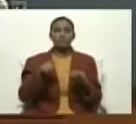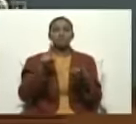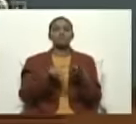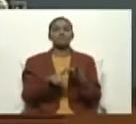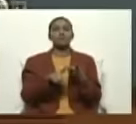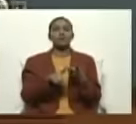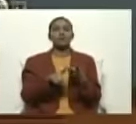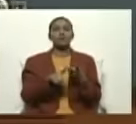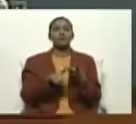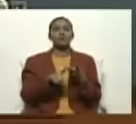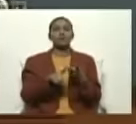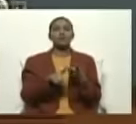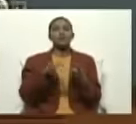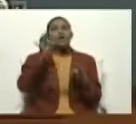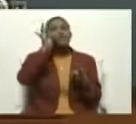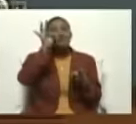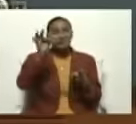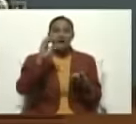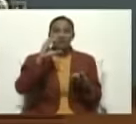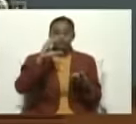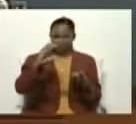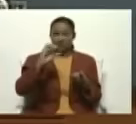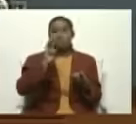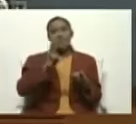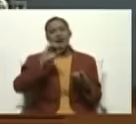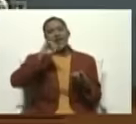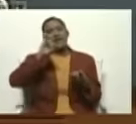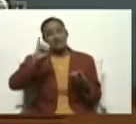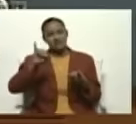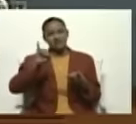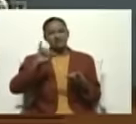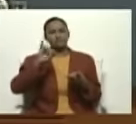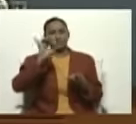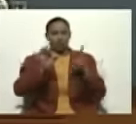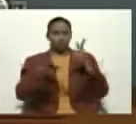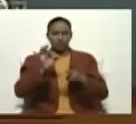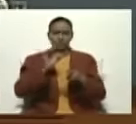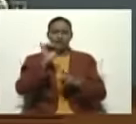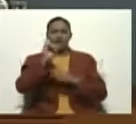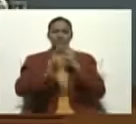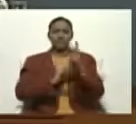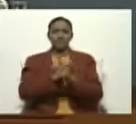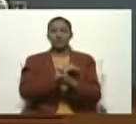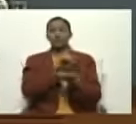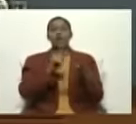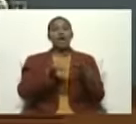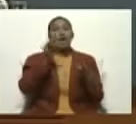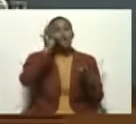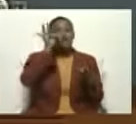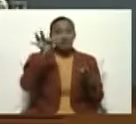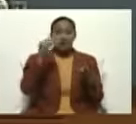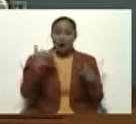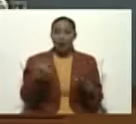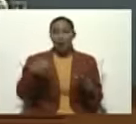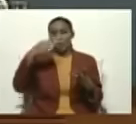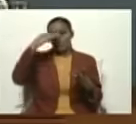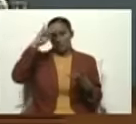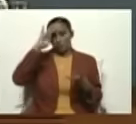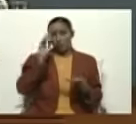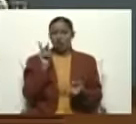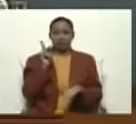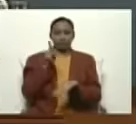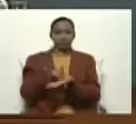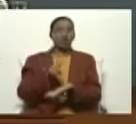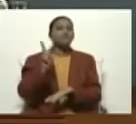Corte Penal Internacional, Karim Khan, y ahora la visita de la fiscal general de Cuba, nuestra hermana